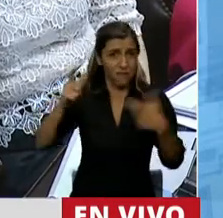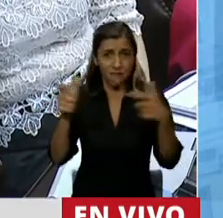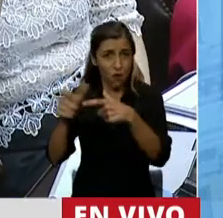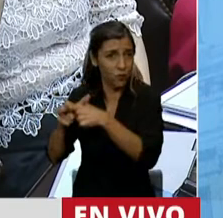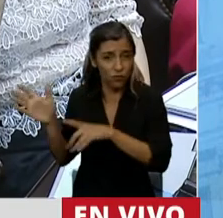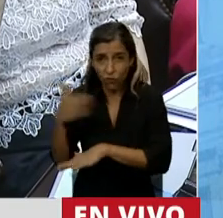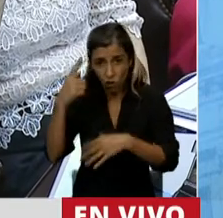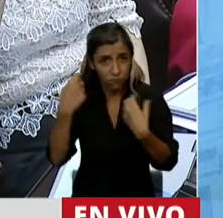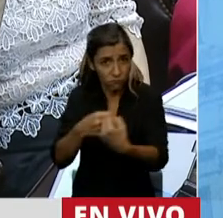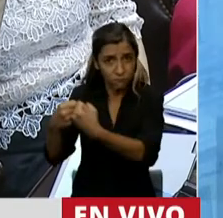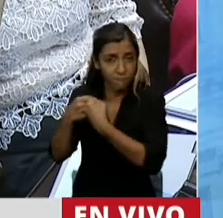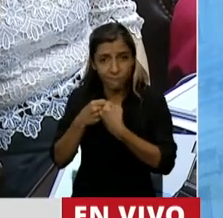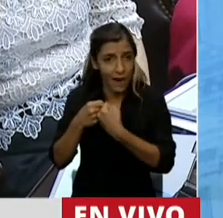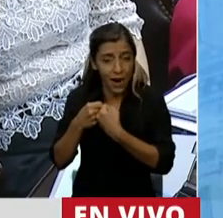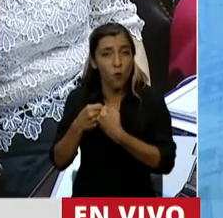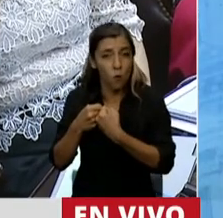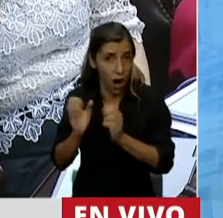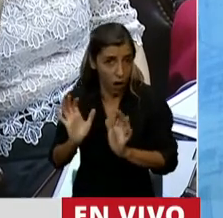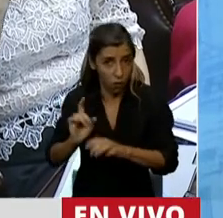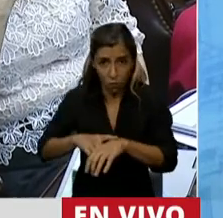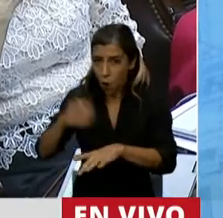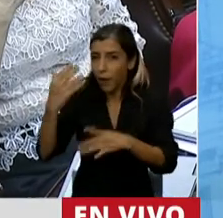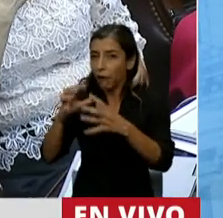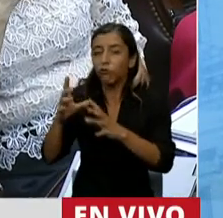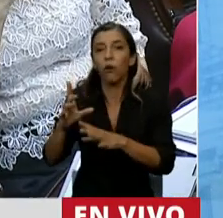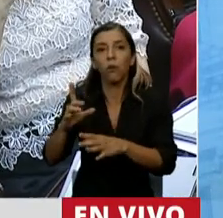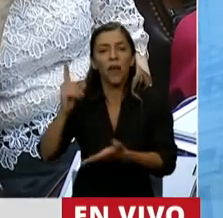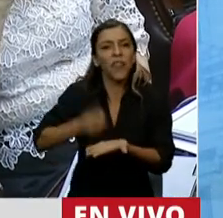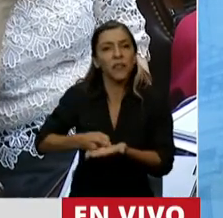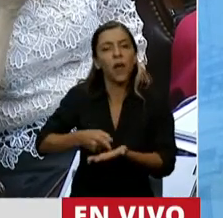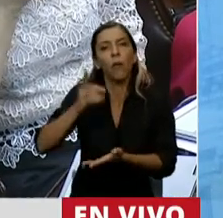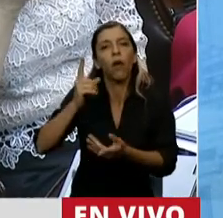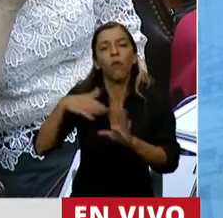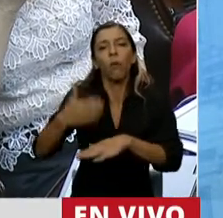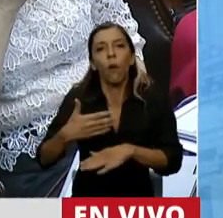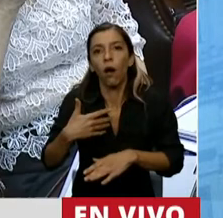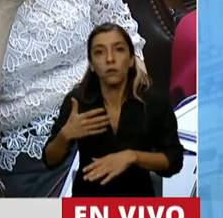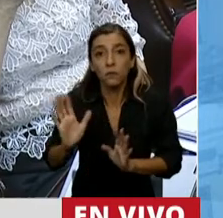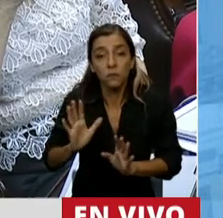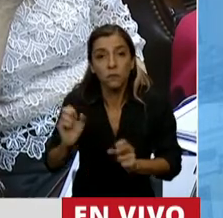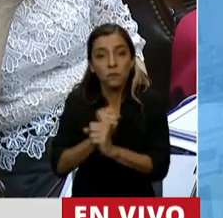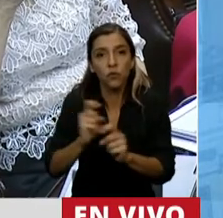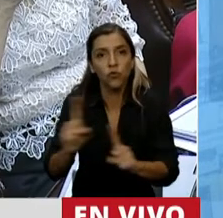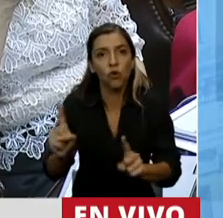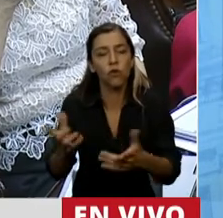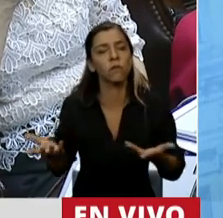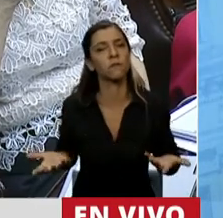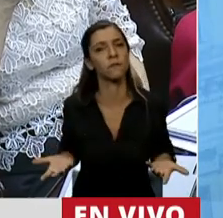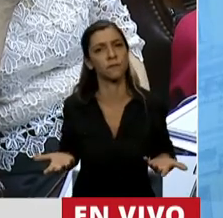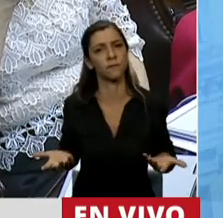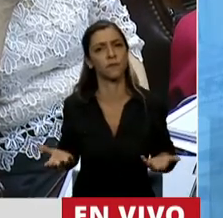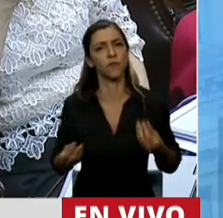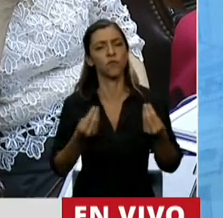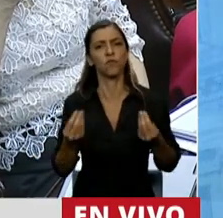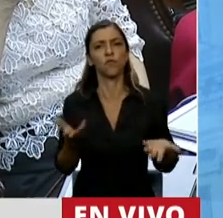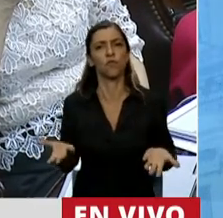comisiones que tuvieron tratamiento no se aprobó. Y eso creo que es una respuesta que no nos puede